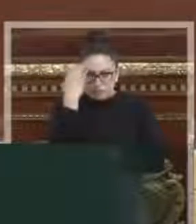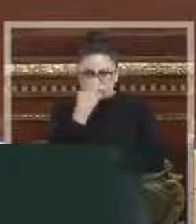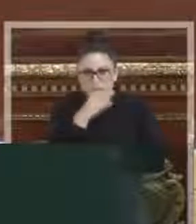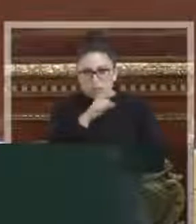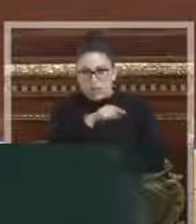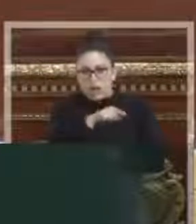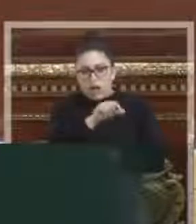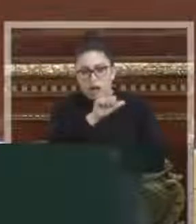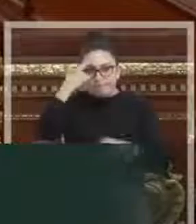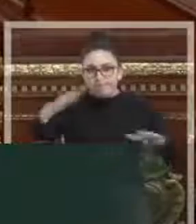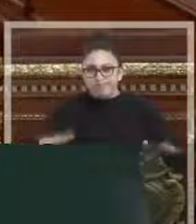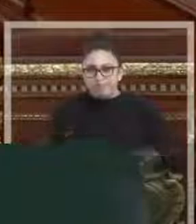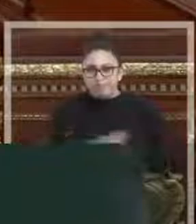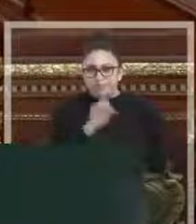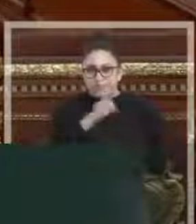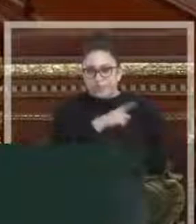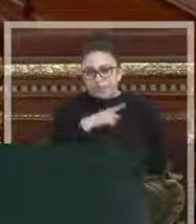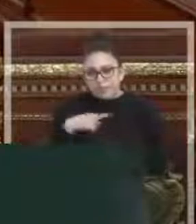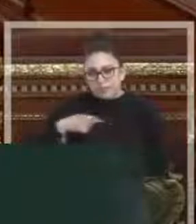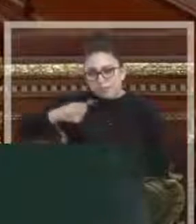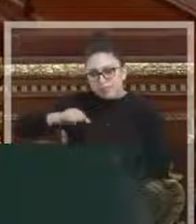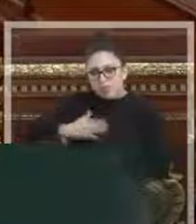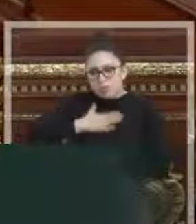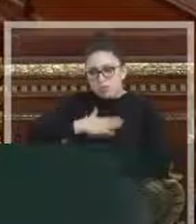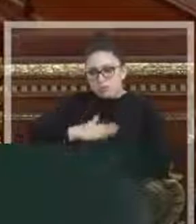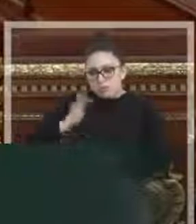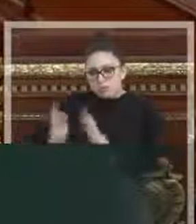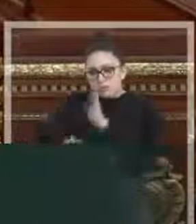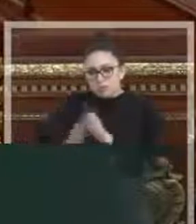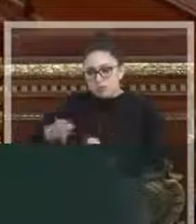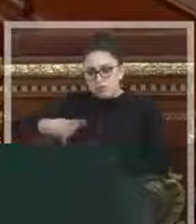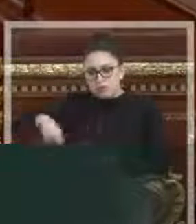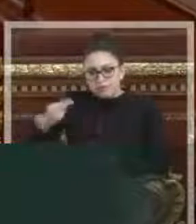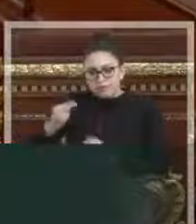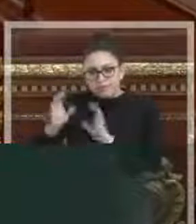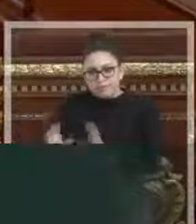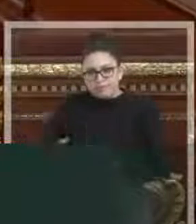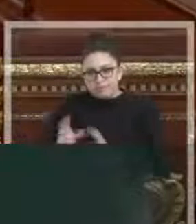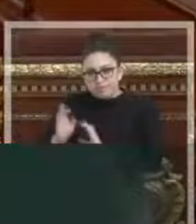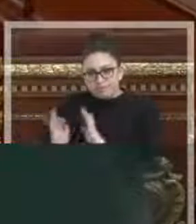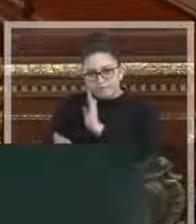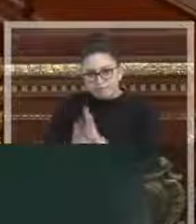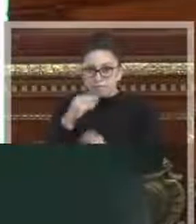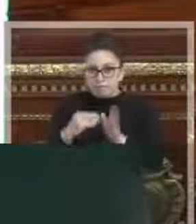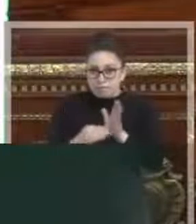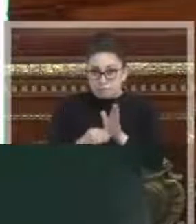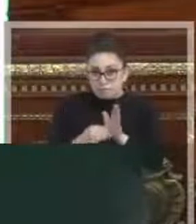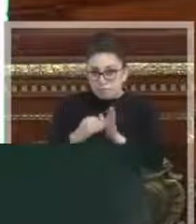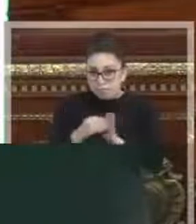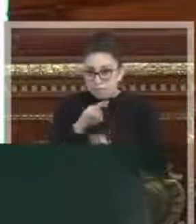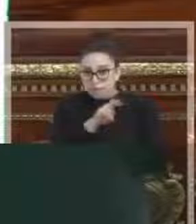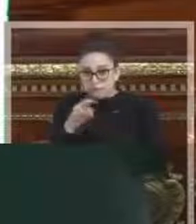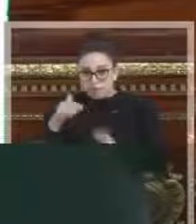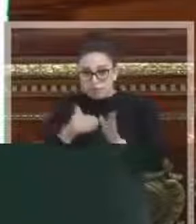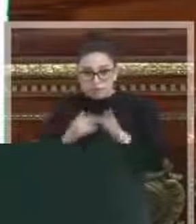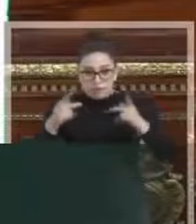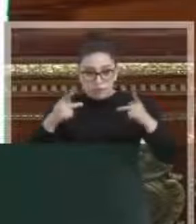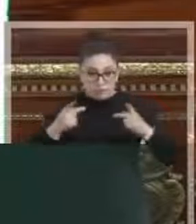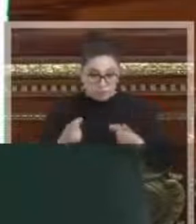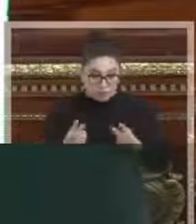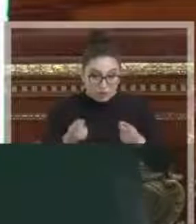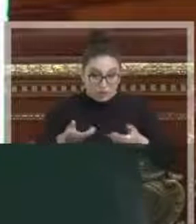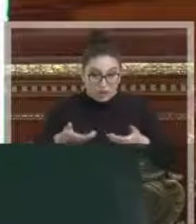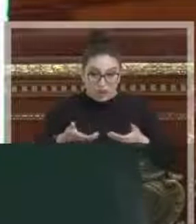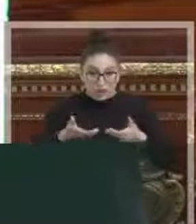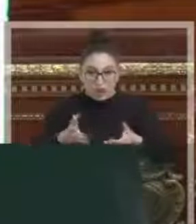fortalecer esta conciencia y contribuir a la disminución de la violencia. En América Latina, México ocupa el tercer lugar en maltrato animal y